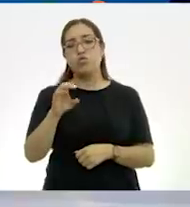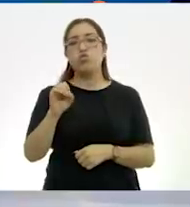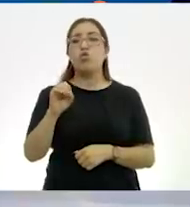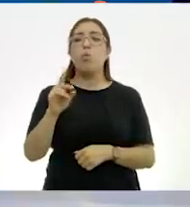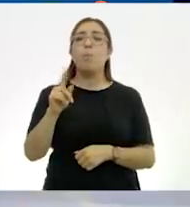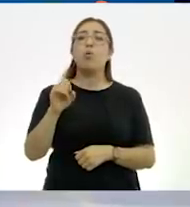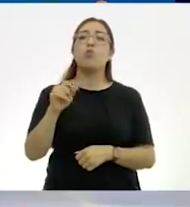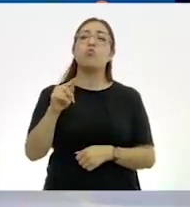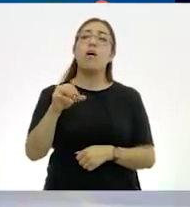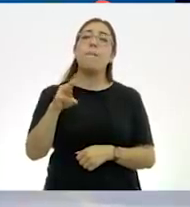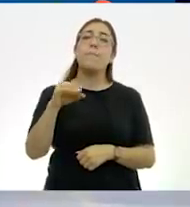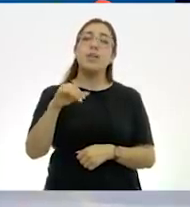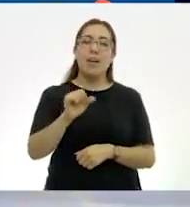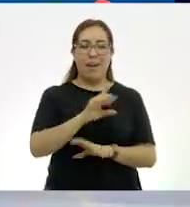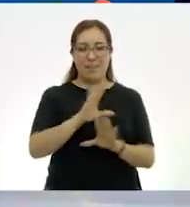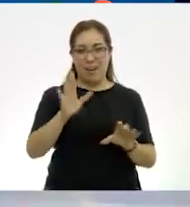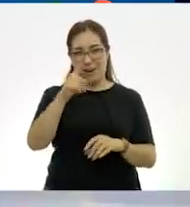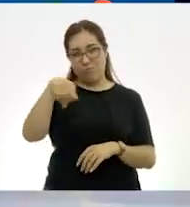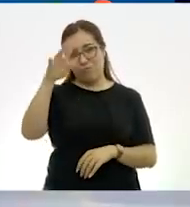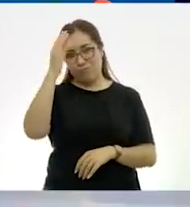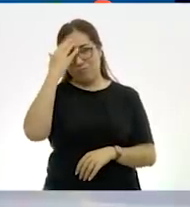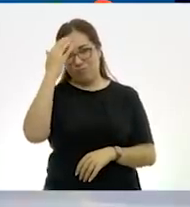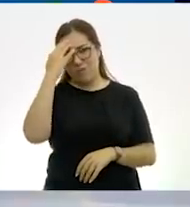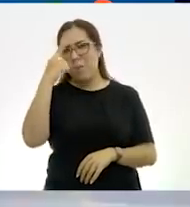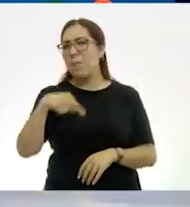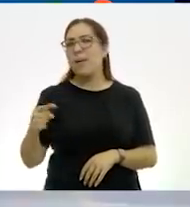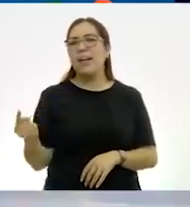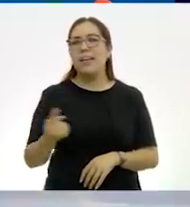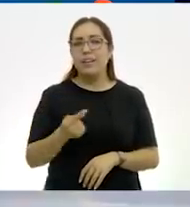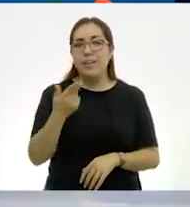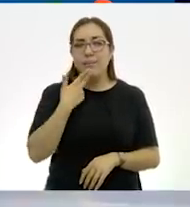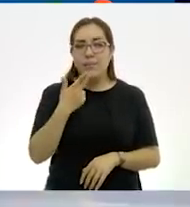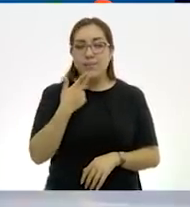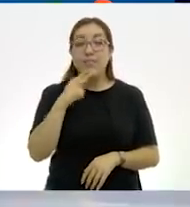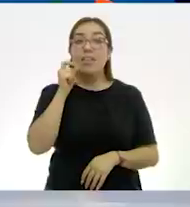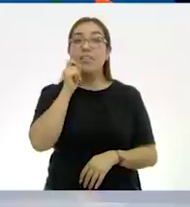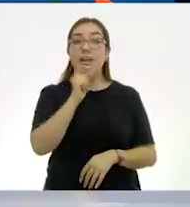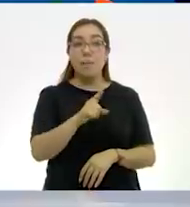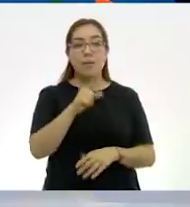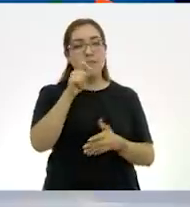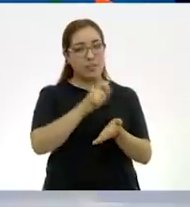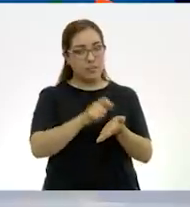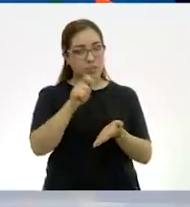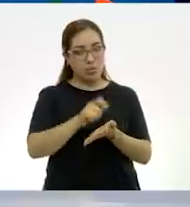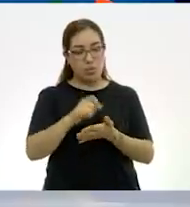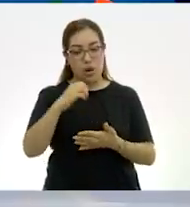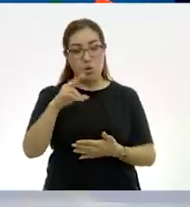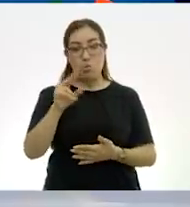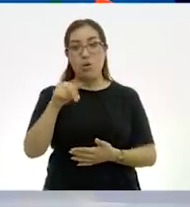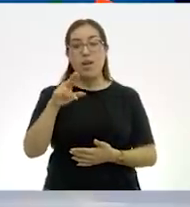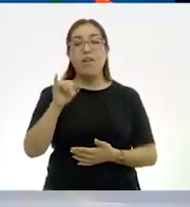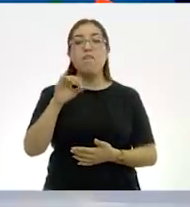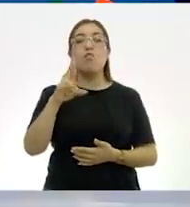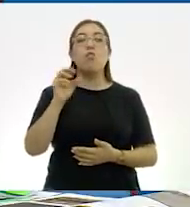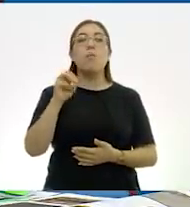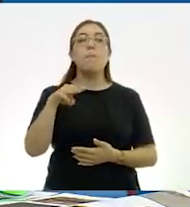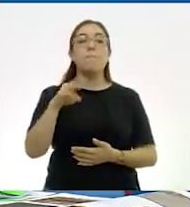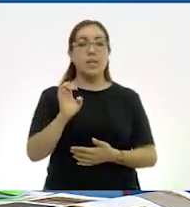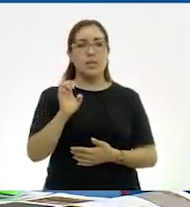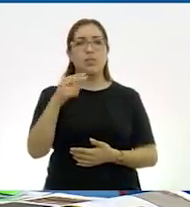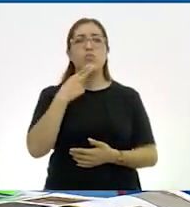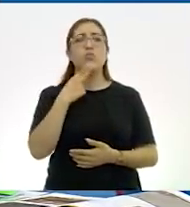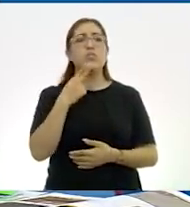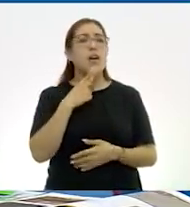para qué se utilizaba y cómo servía. Así también como la escritura cuneiforme. Así es. También nos vimos ahí cómo se